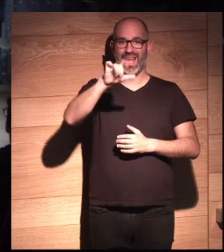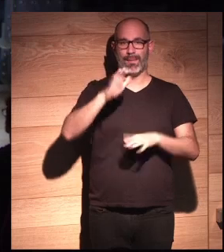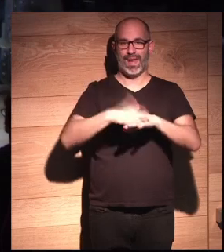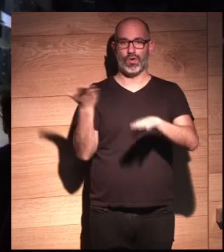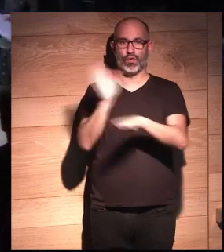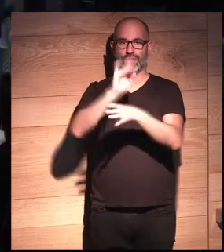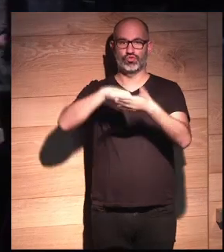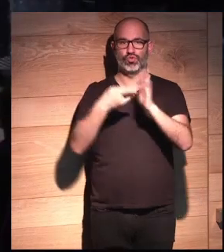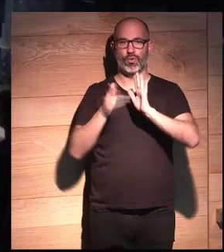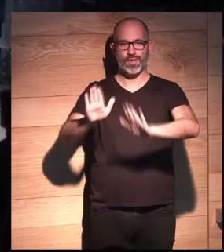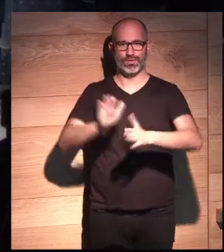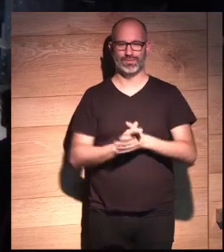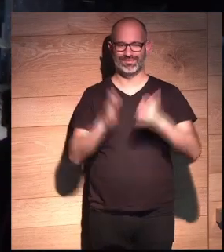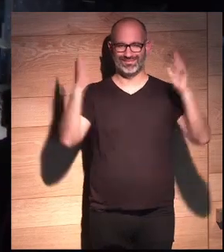proyecto.